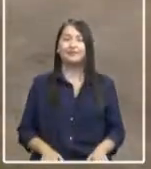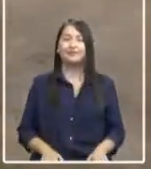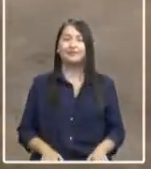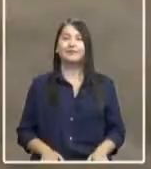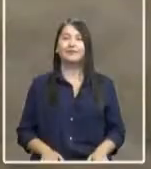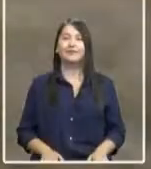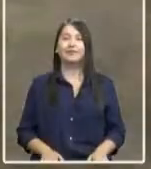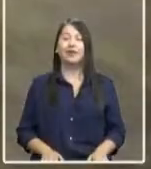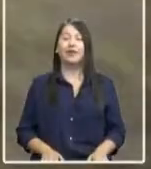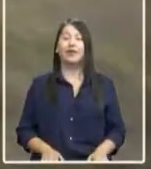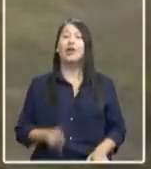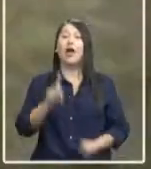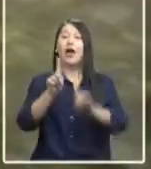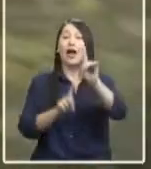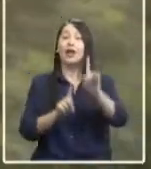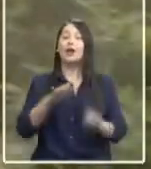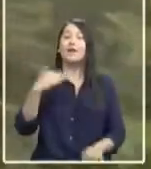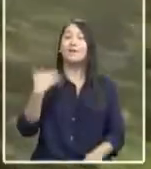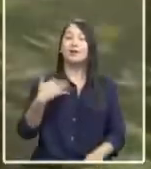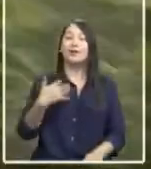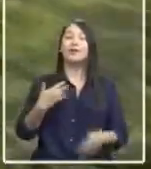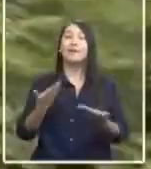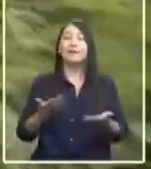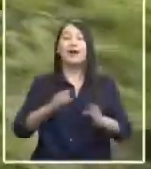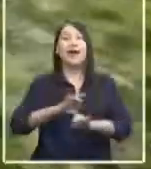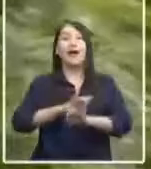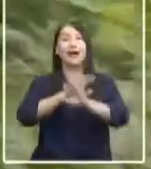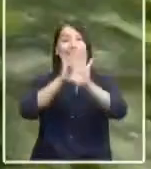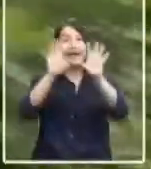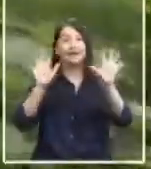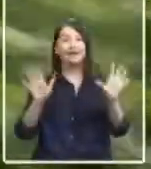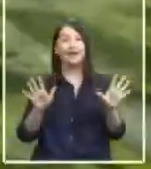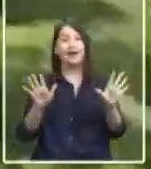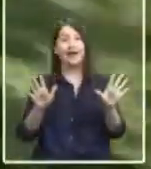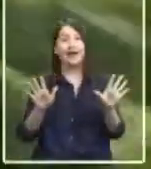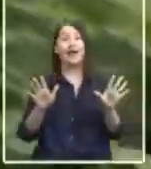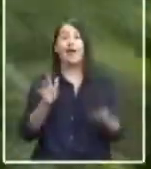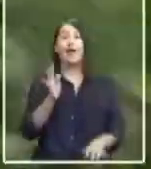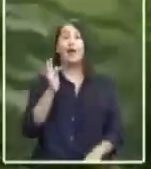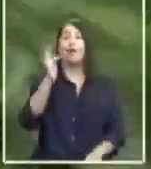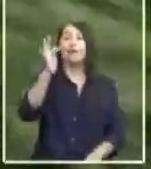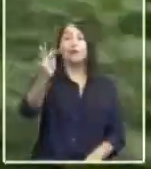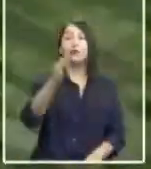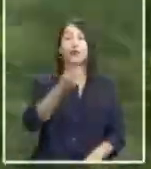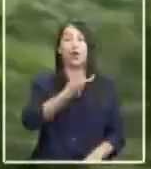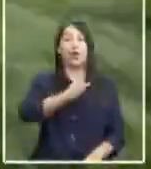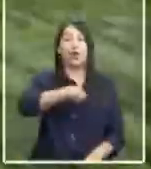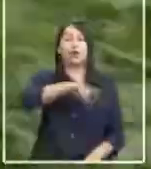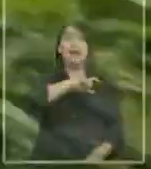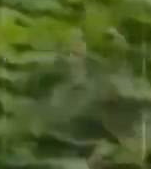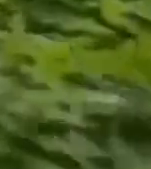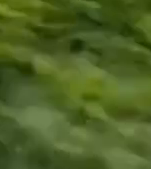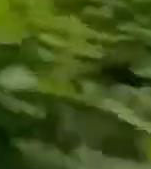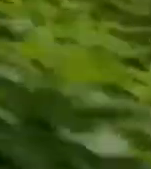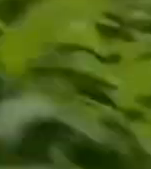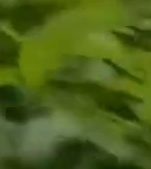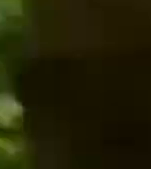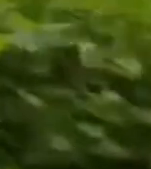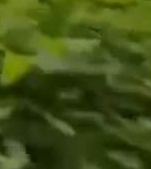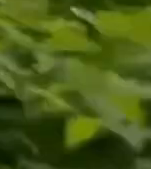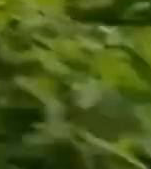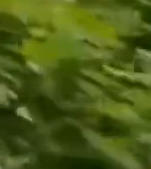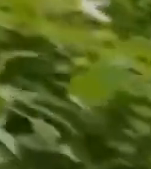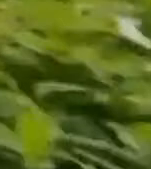cosas importantes para clarificar es que el futuro en castellano y en inglés es paradójico. No